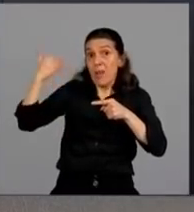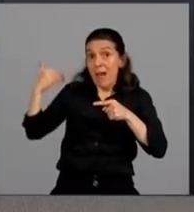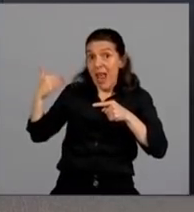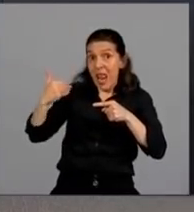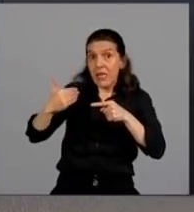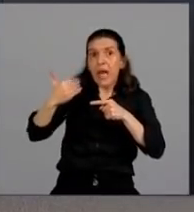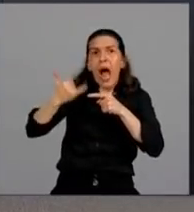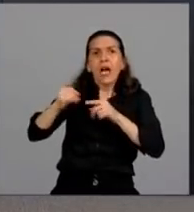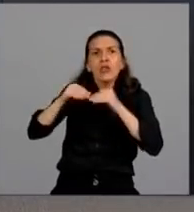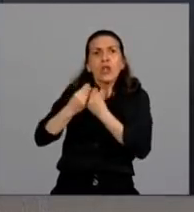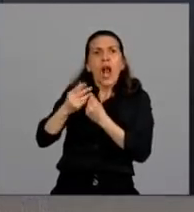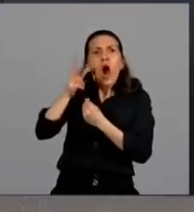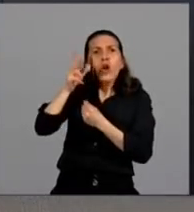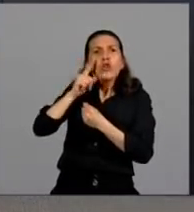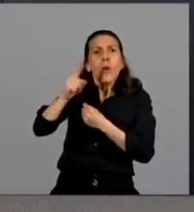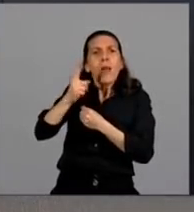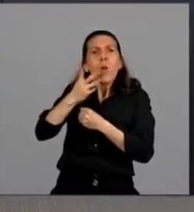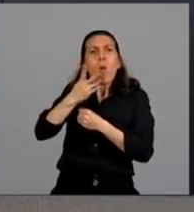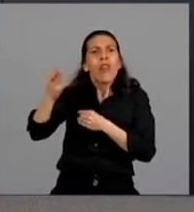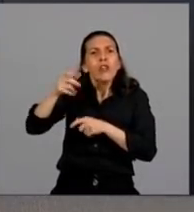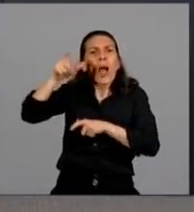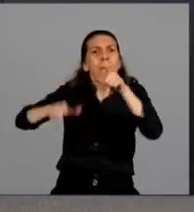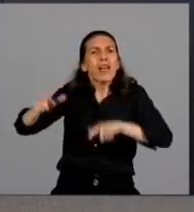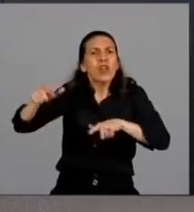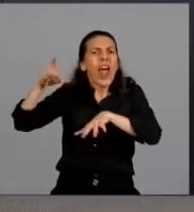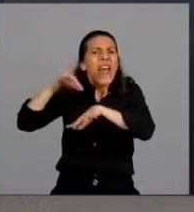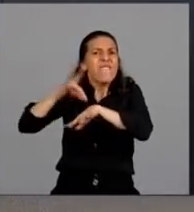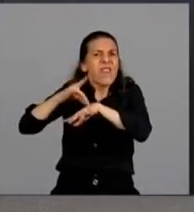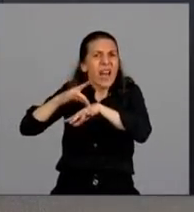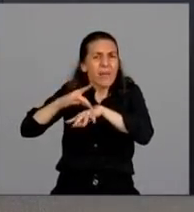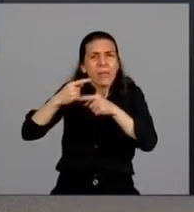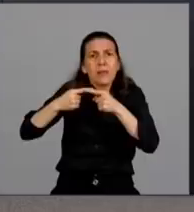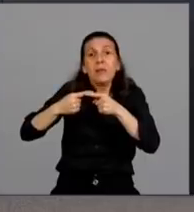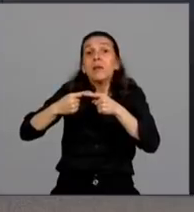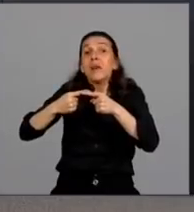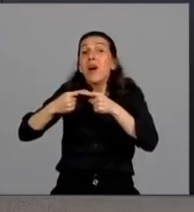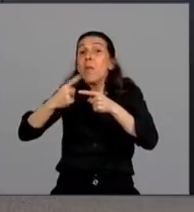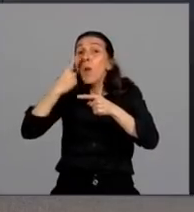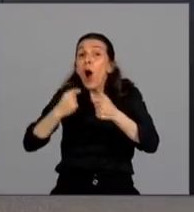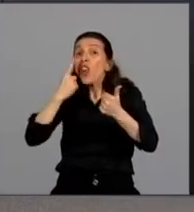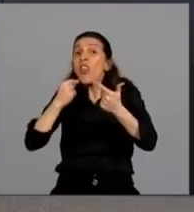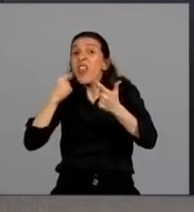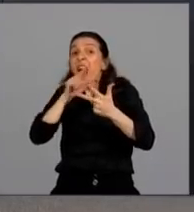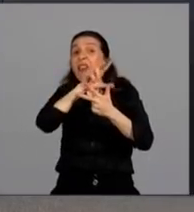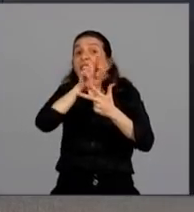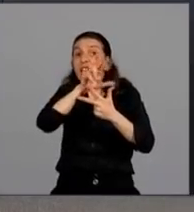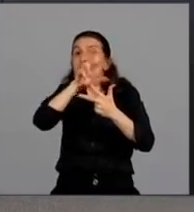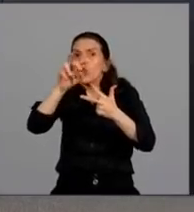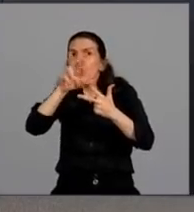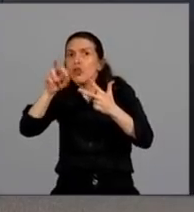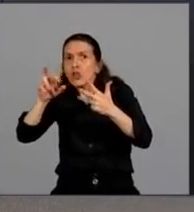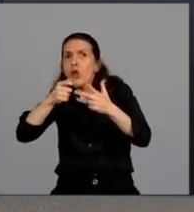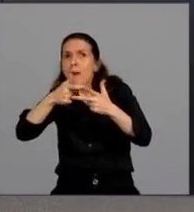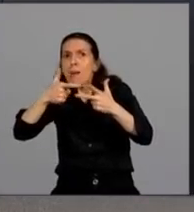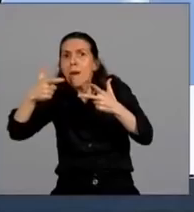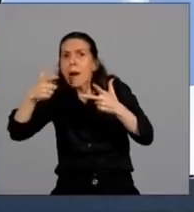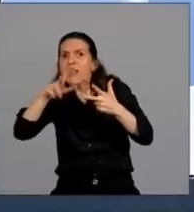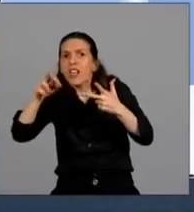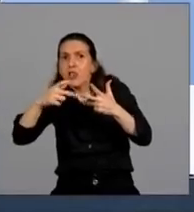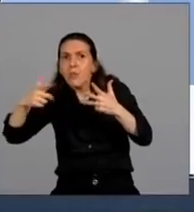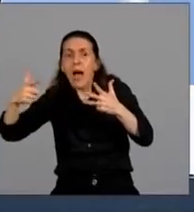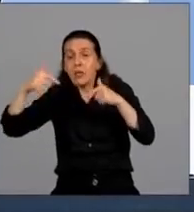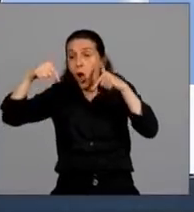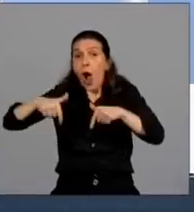teníamos 8.400 casos y crecían a razón de 300 por día a nivel nacional. Hoy tenemos